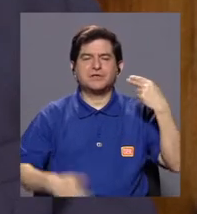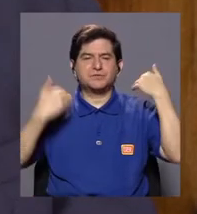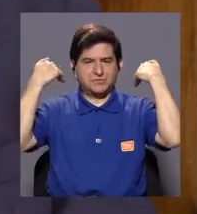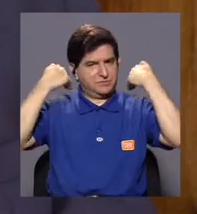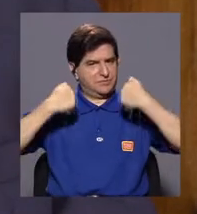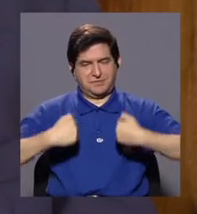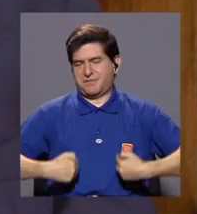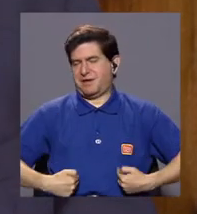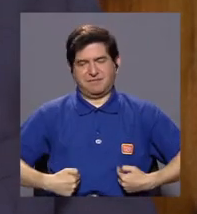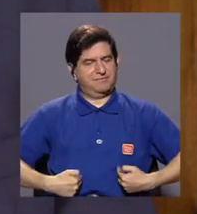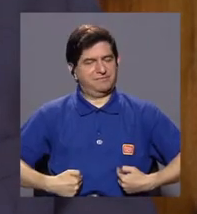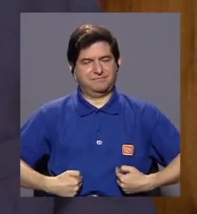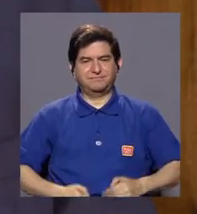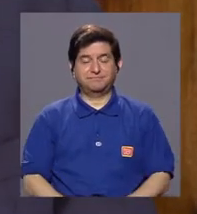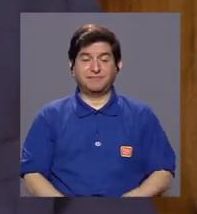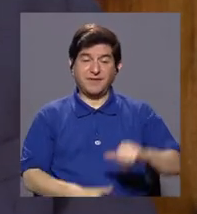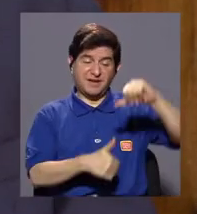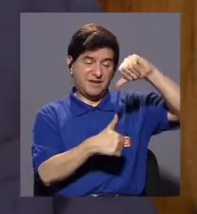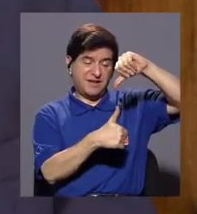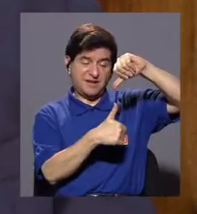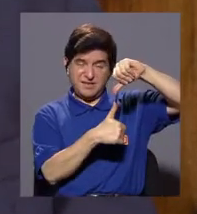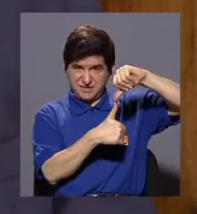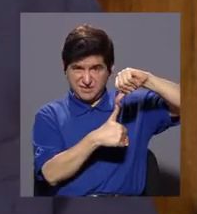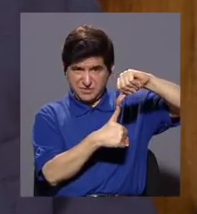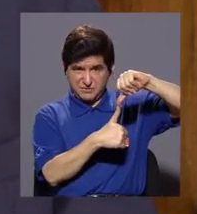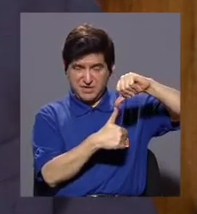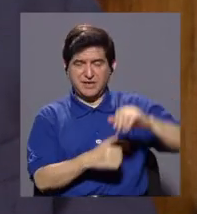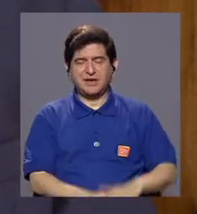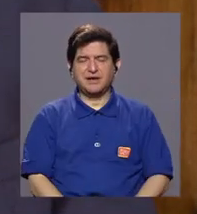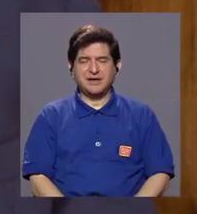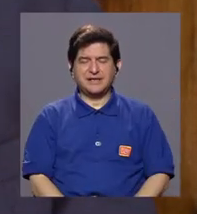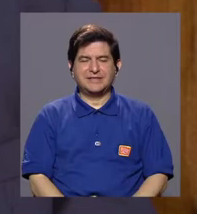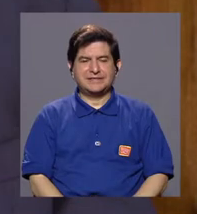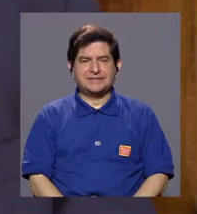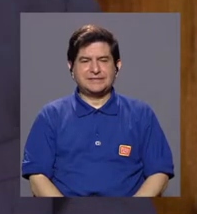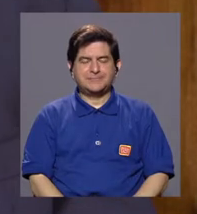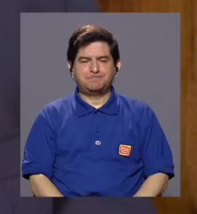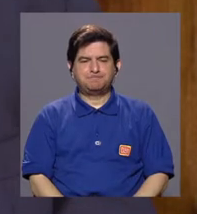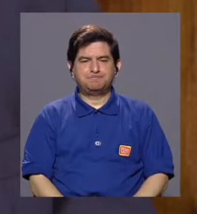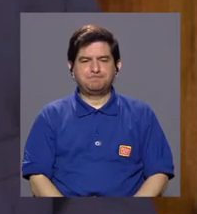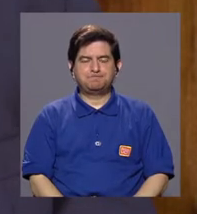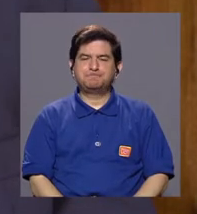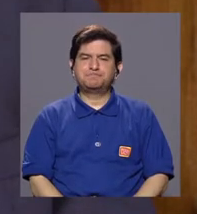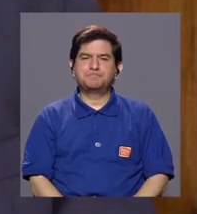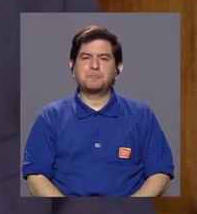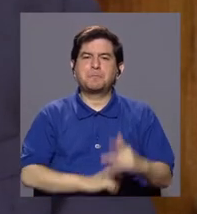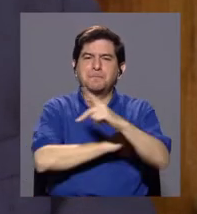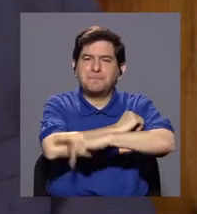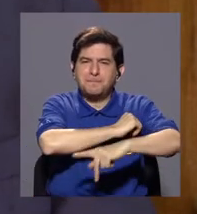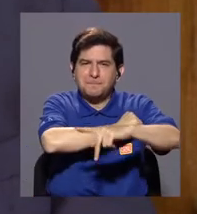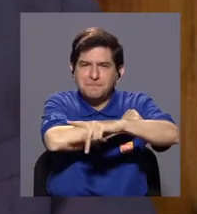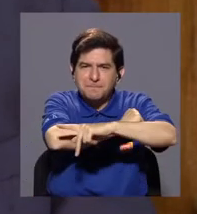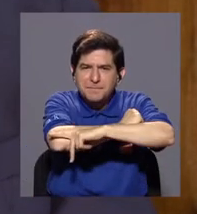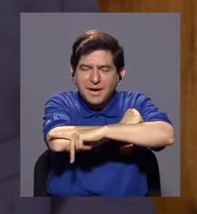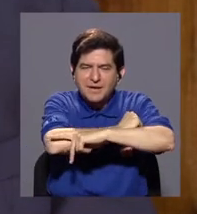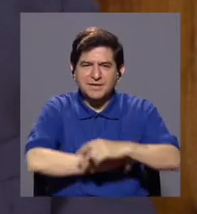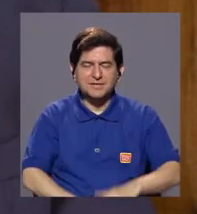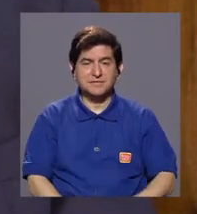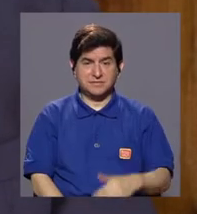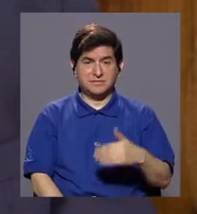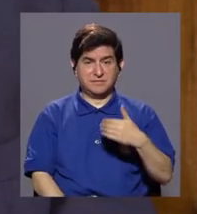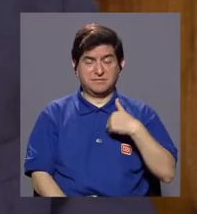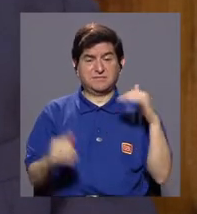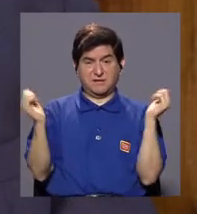de la humanidad. En Centroamérica, don Henning, en los países